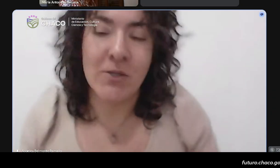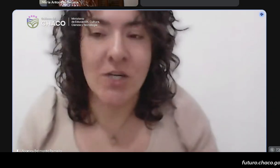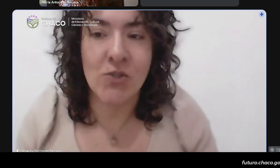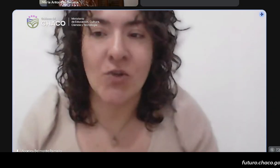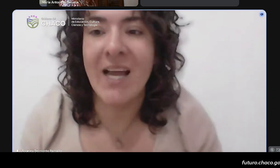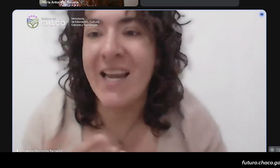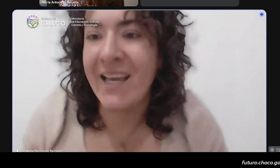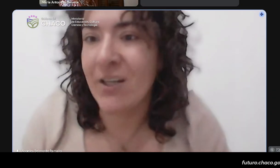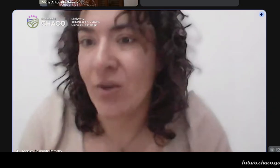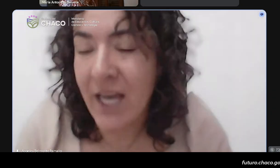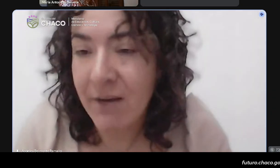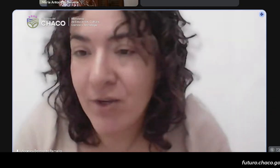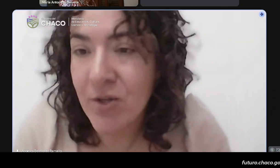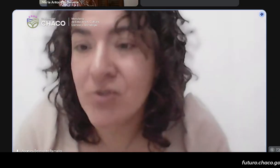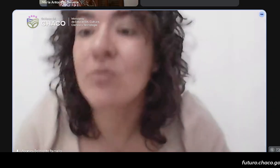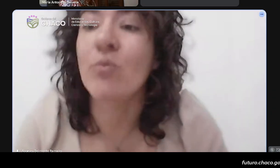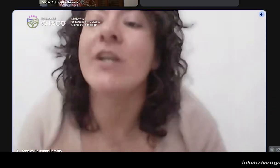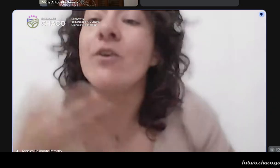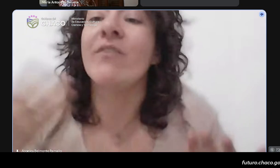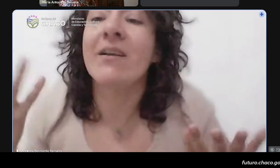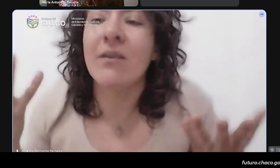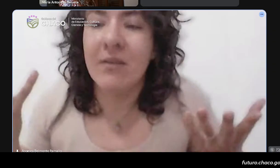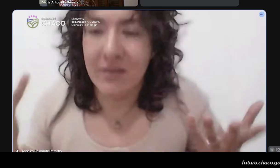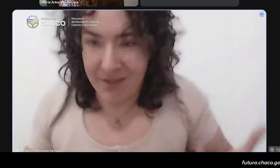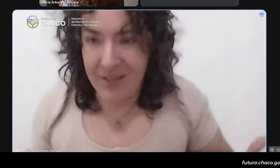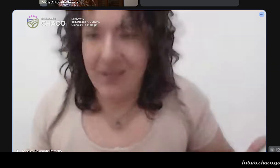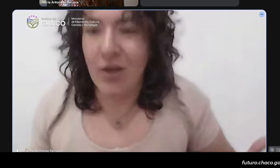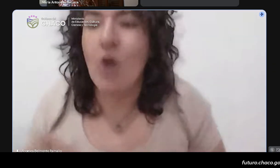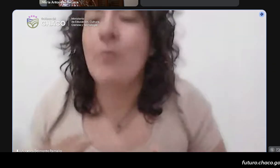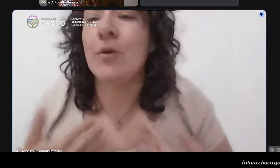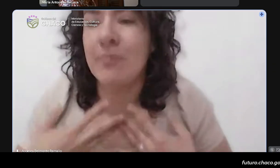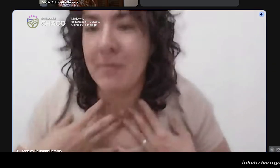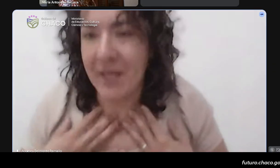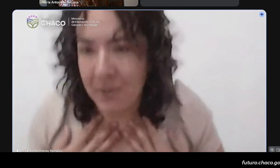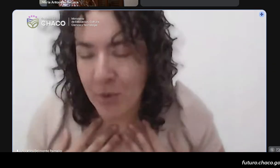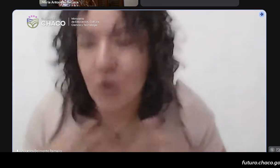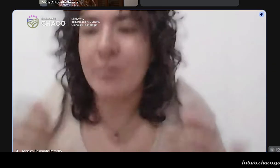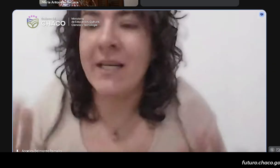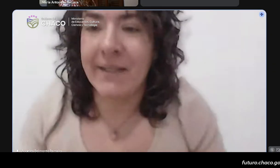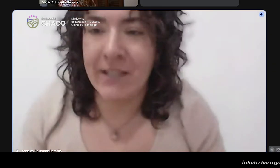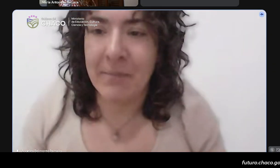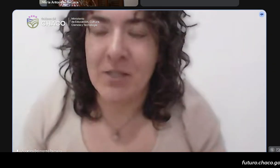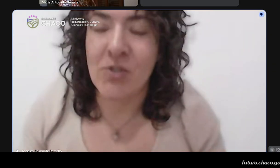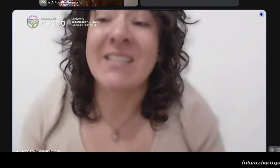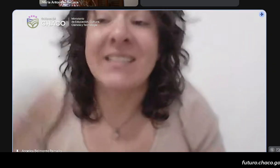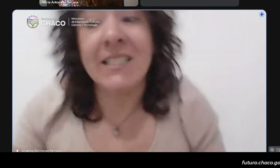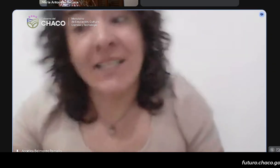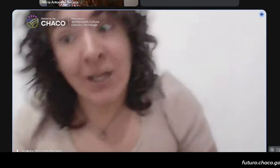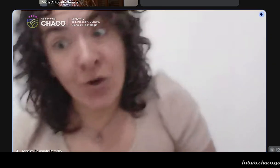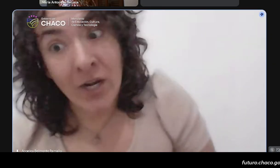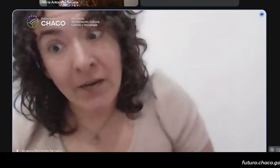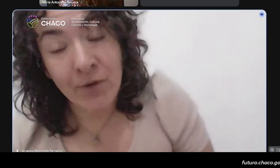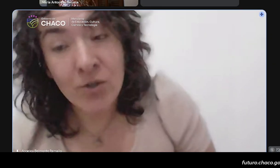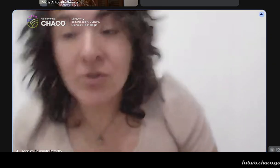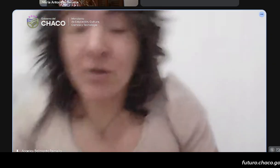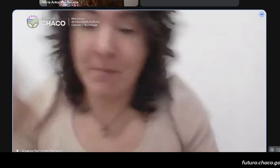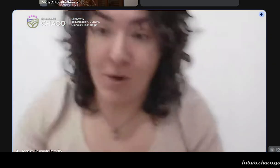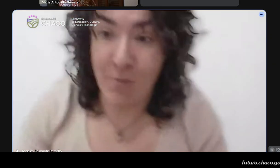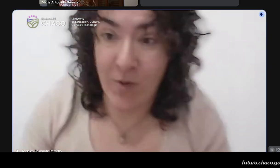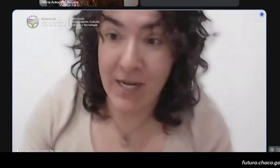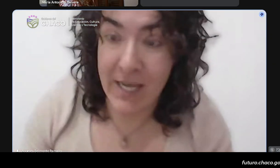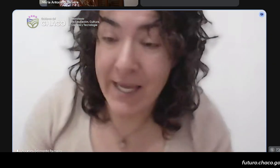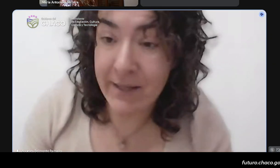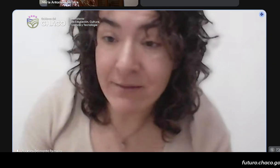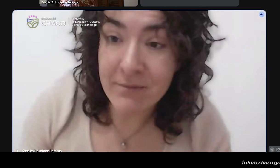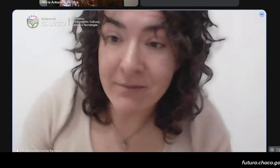todas las personas sordas leen los labios. Bueno, ver cómo me predispongo para que esta persona, si lee los labios, me